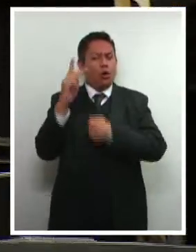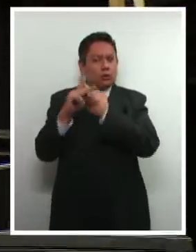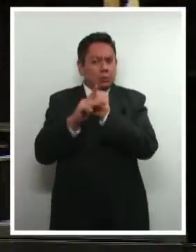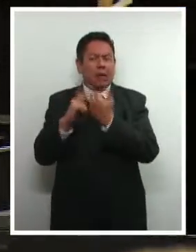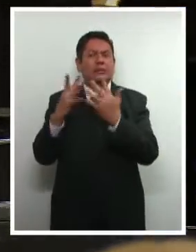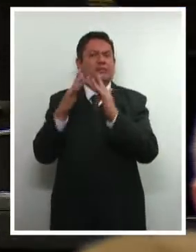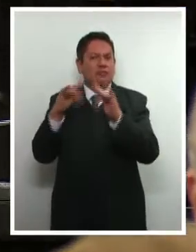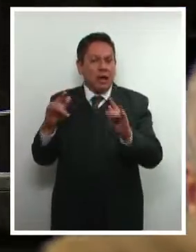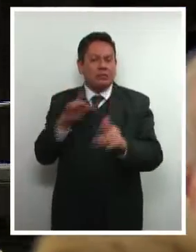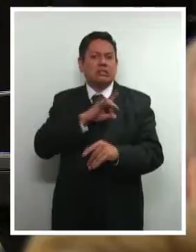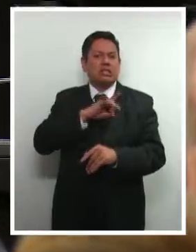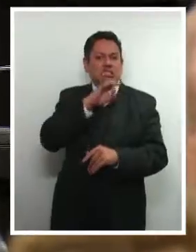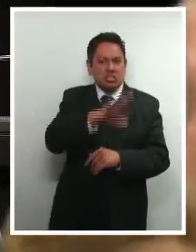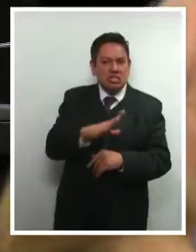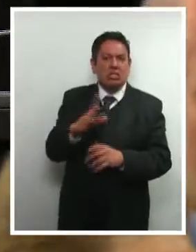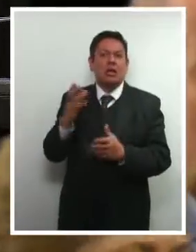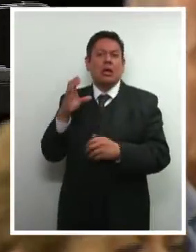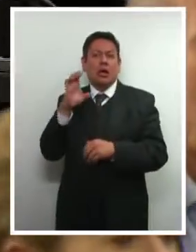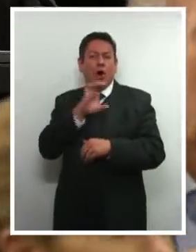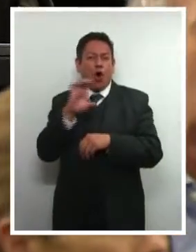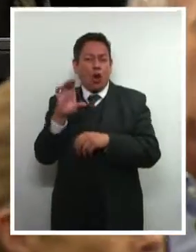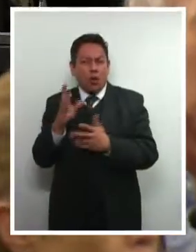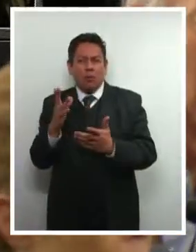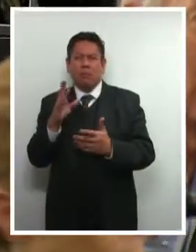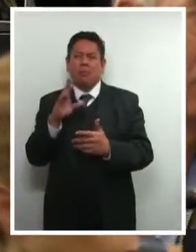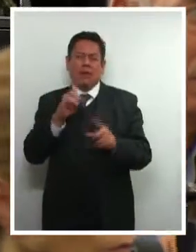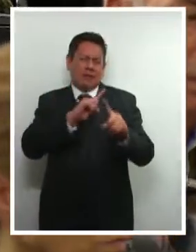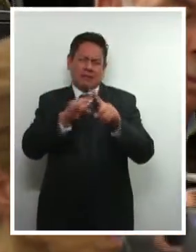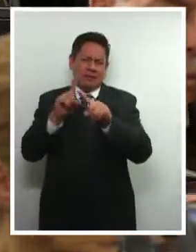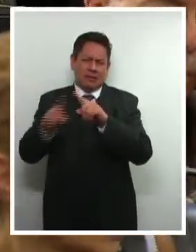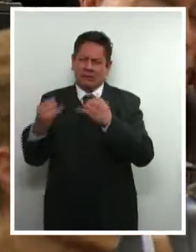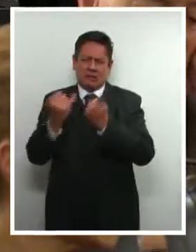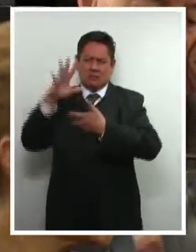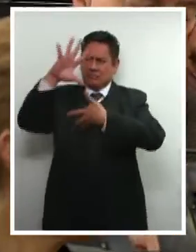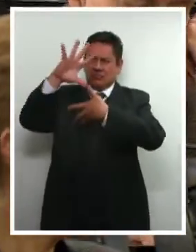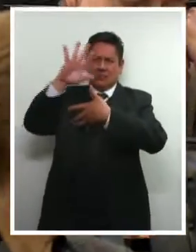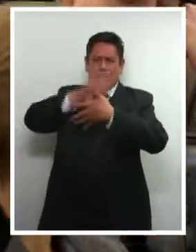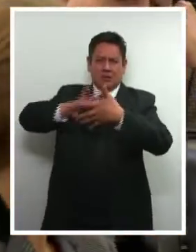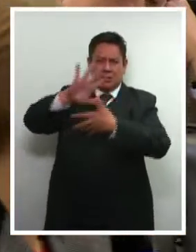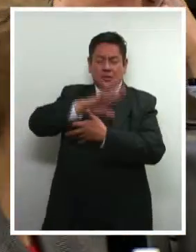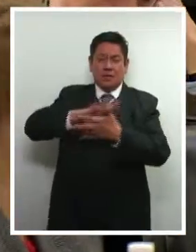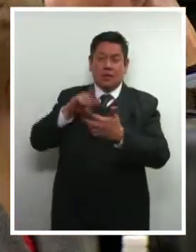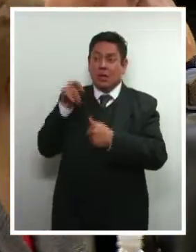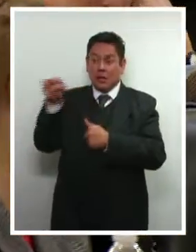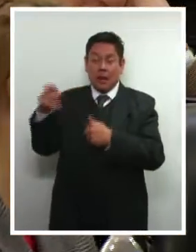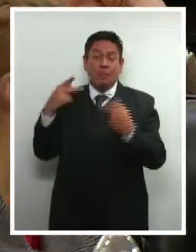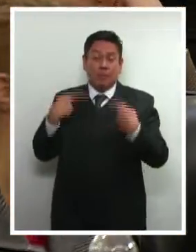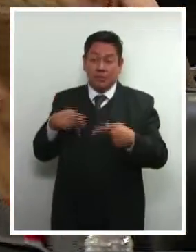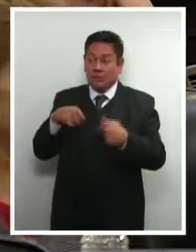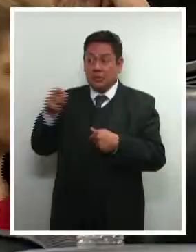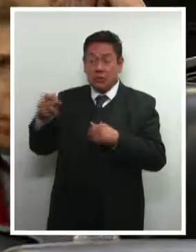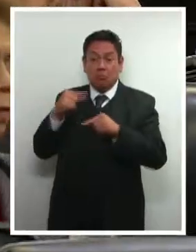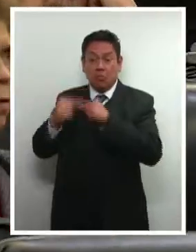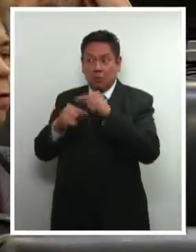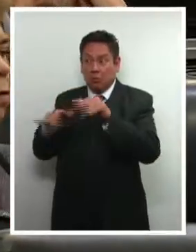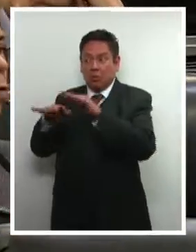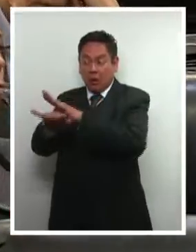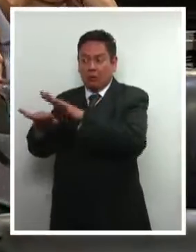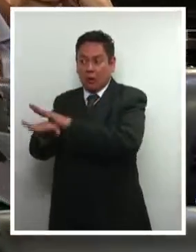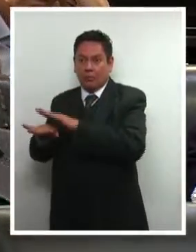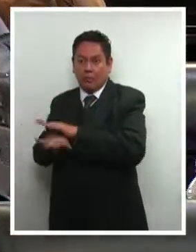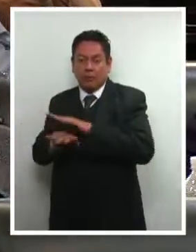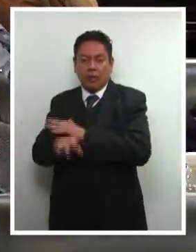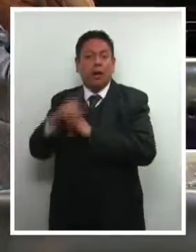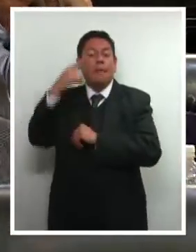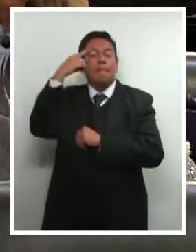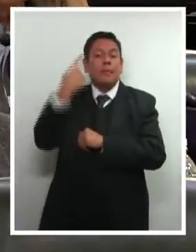ciudades de la América del Sur y de los Estados Unidos e incluso en ciudades de México, se requiere esta concurrencia entre